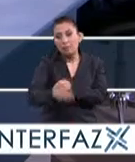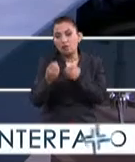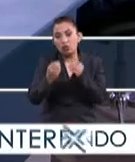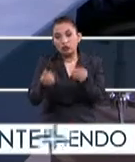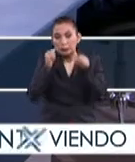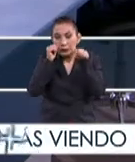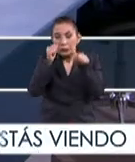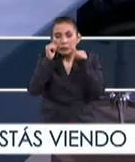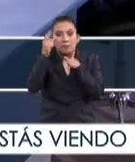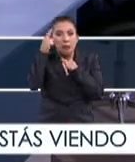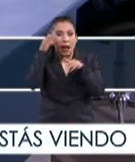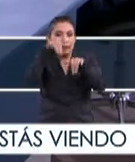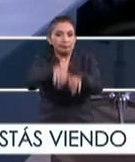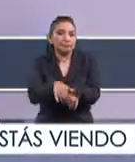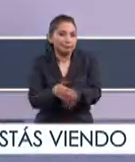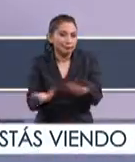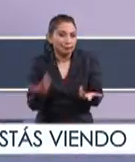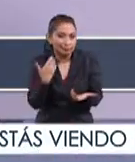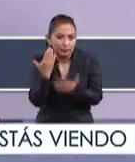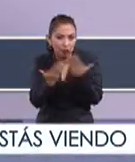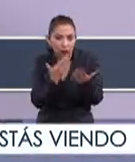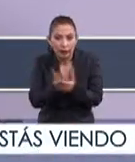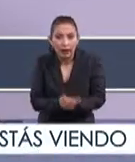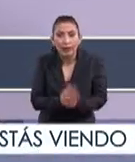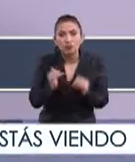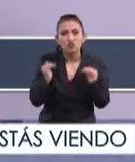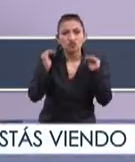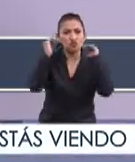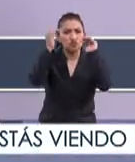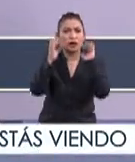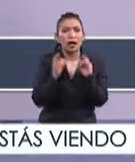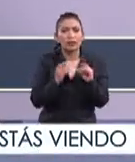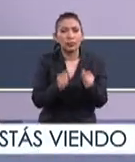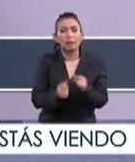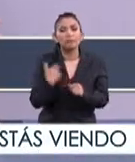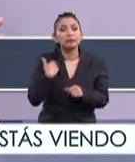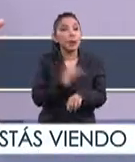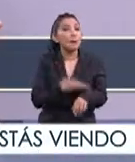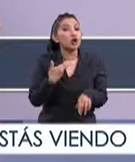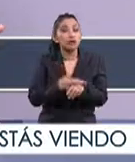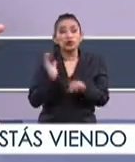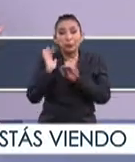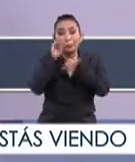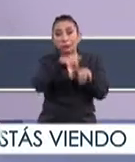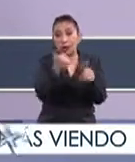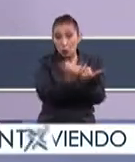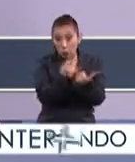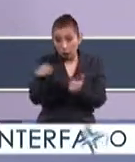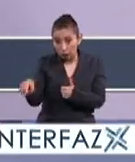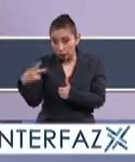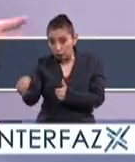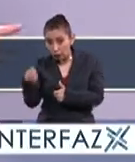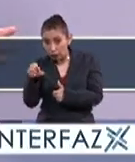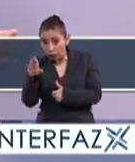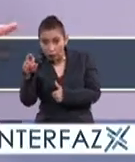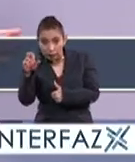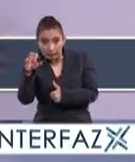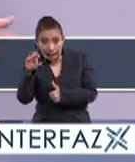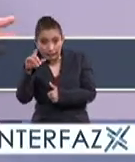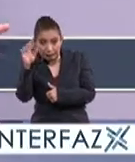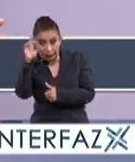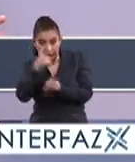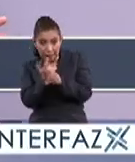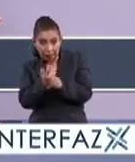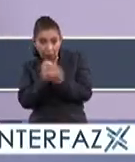mucha dedicación para ingresar y bueno, por supuesto de altísima calidad. ¿El proceso de admisión es el mismo o cómo es que